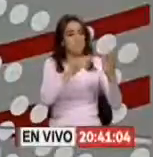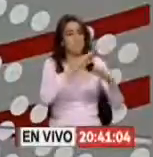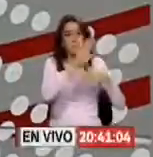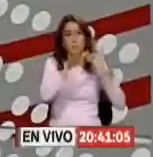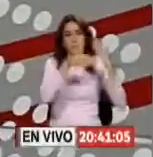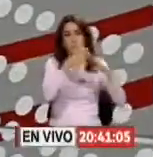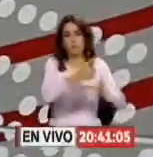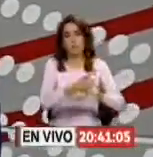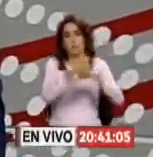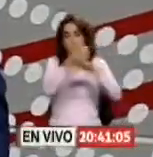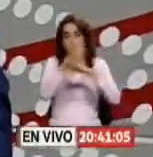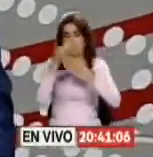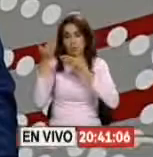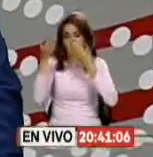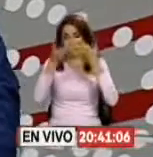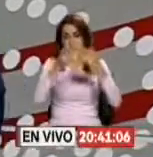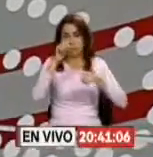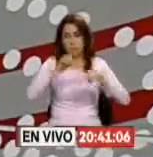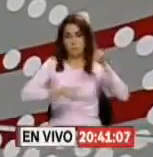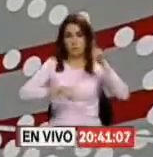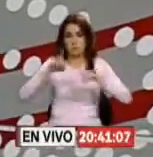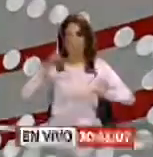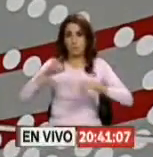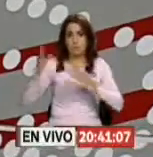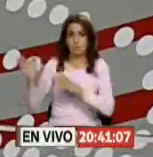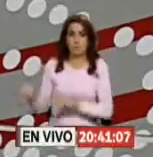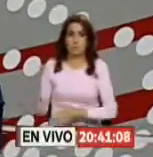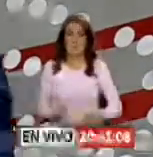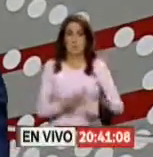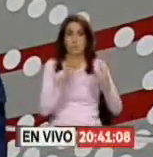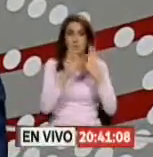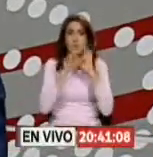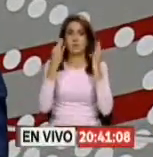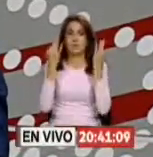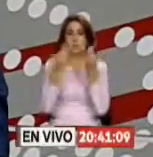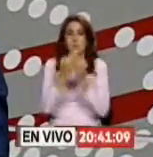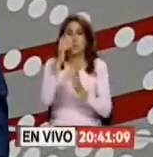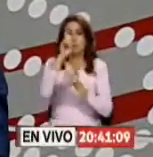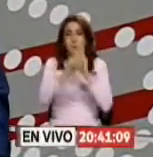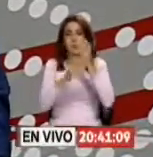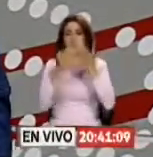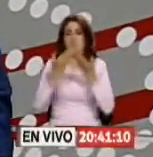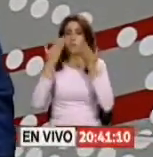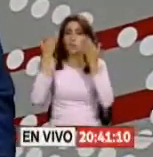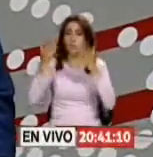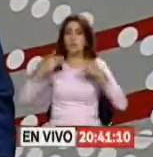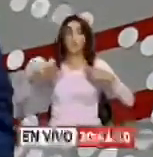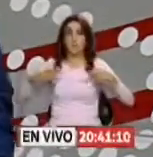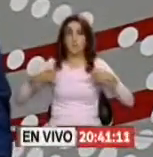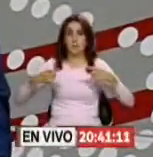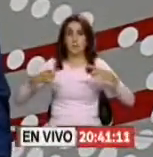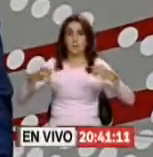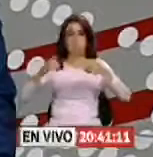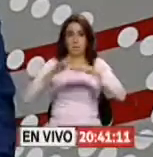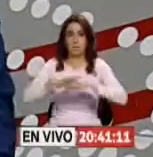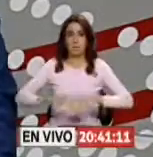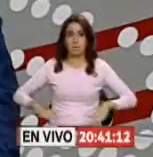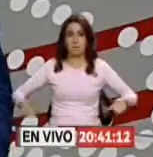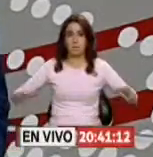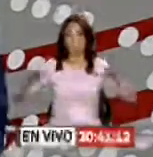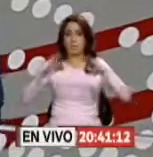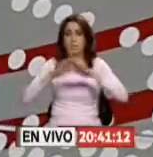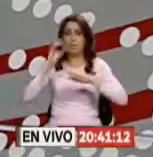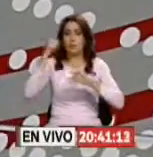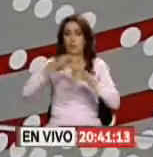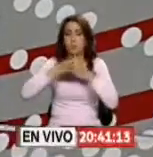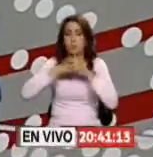torno a esta preocupación y demanda por parte de los familiares de las personas que padecen de cáncer y que necesitan urgentemente